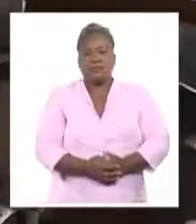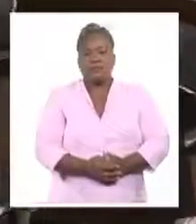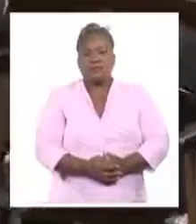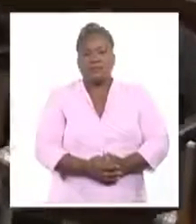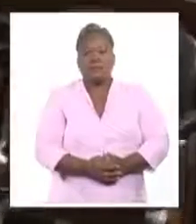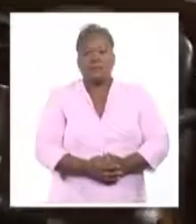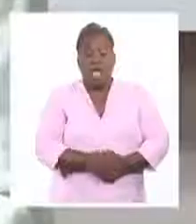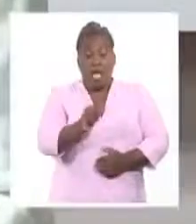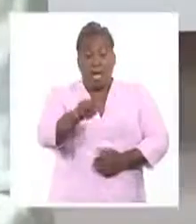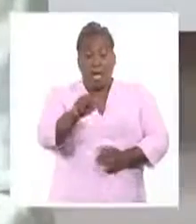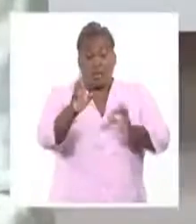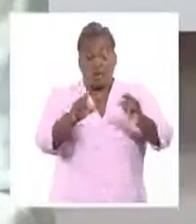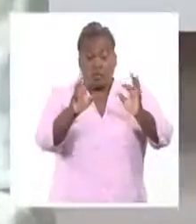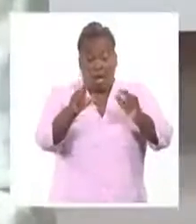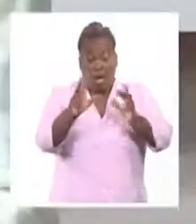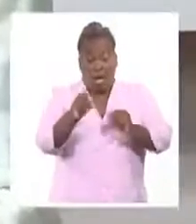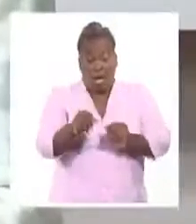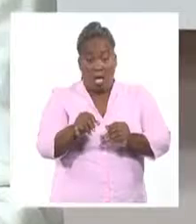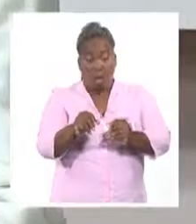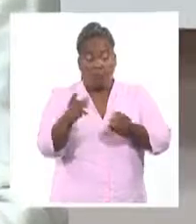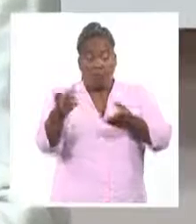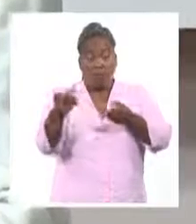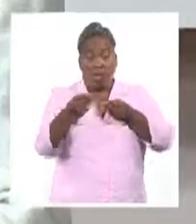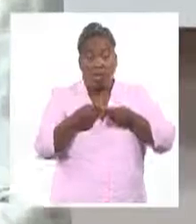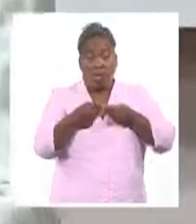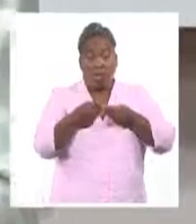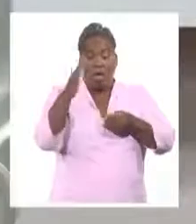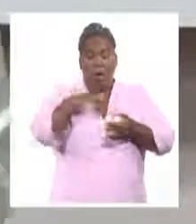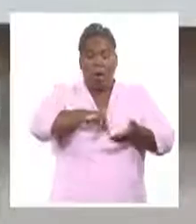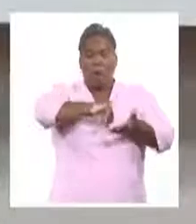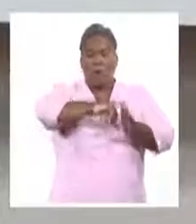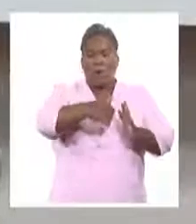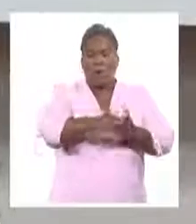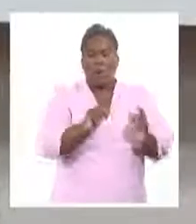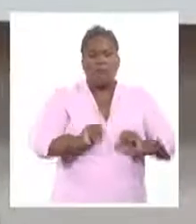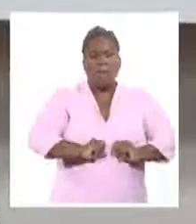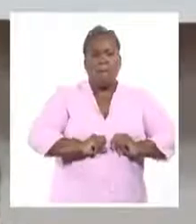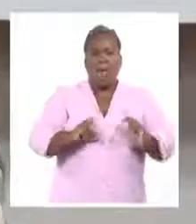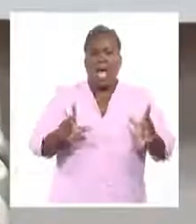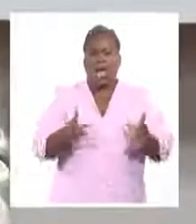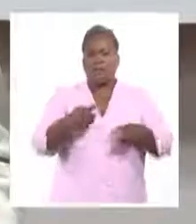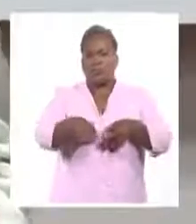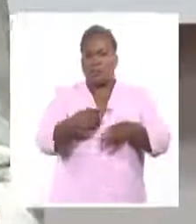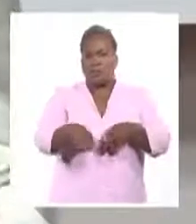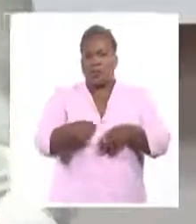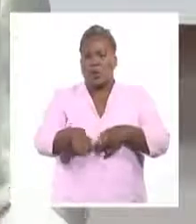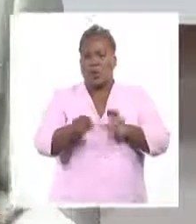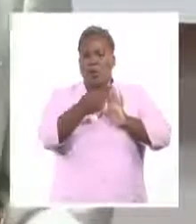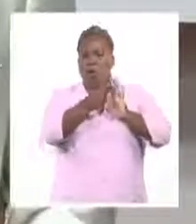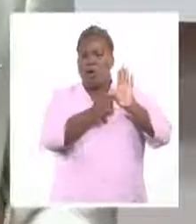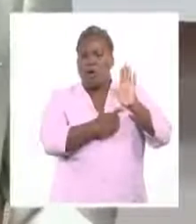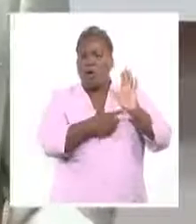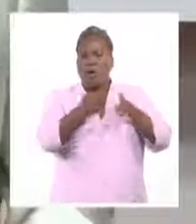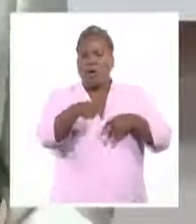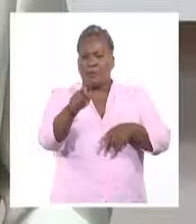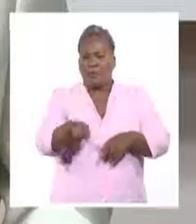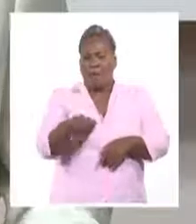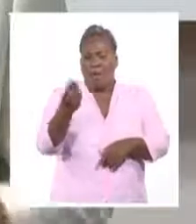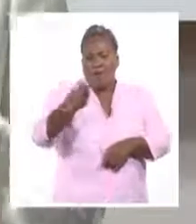Son esos resultados los que inspiran e impulsan nuevos proyectos de impacto en las audiencias, como la guía de otros que esperan su